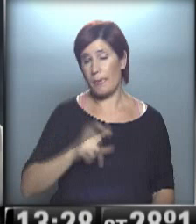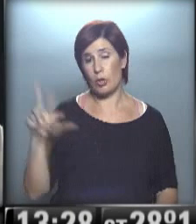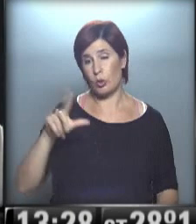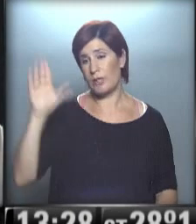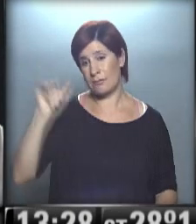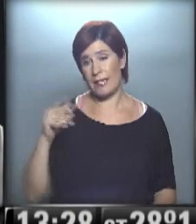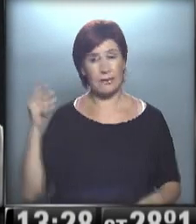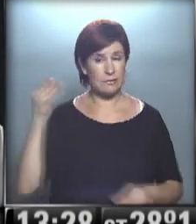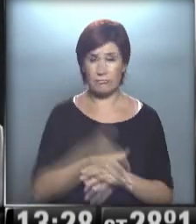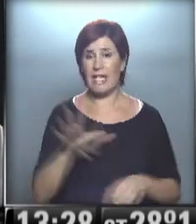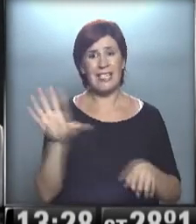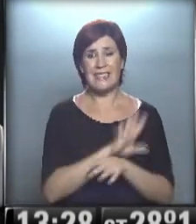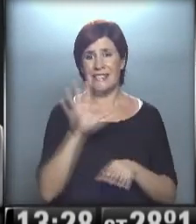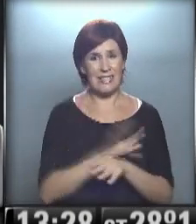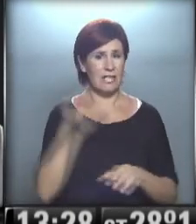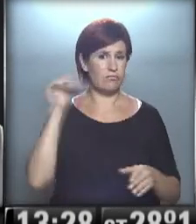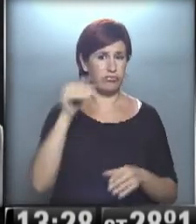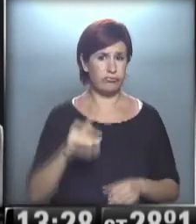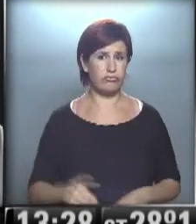en la Argentina fueron elegidas. Primero